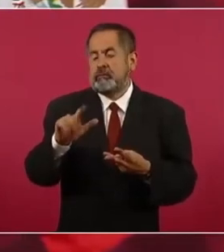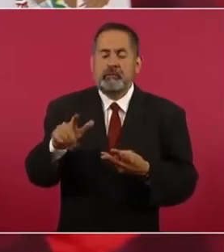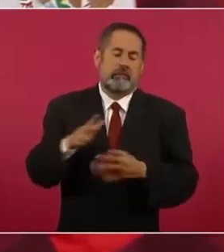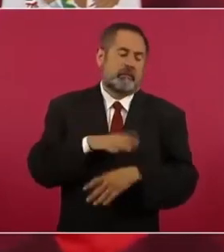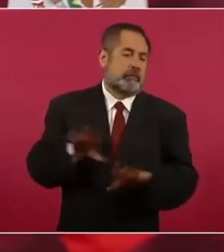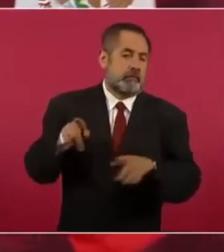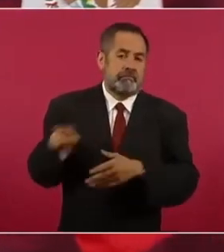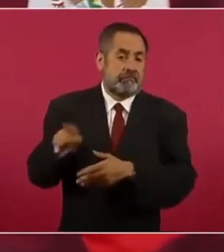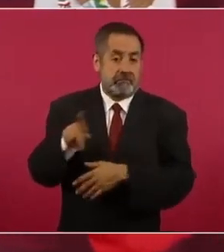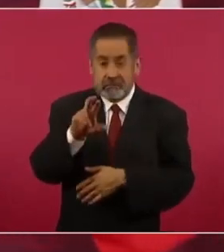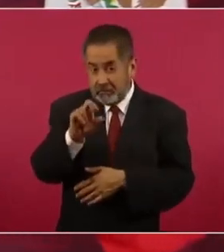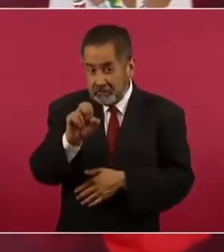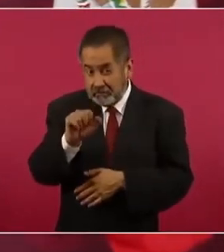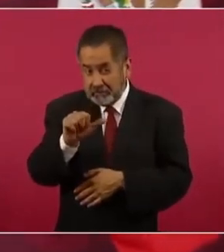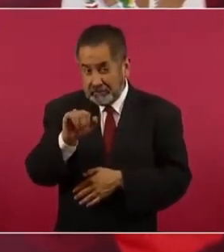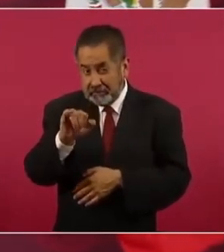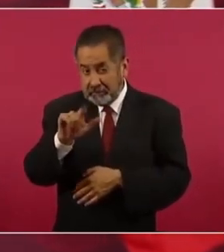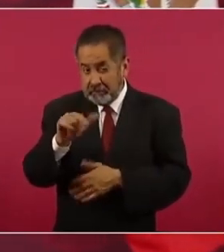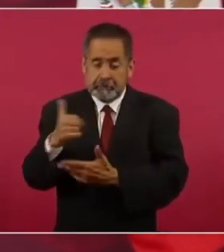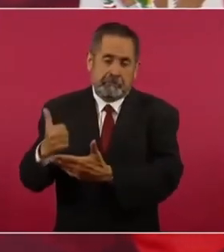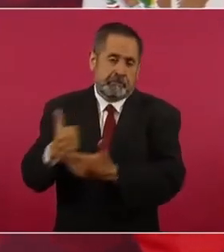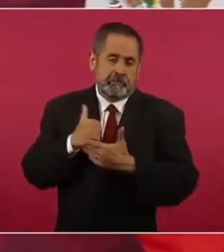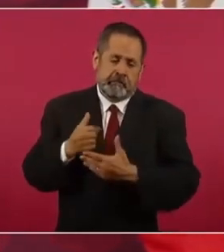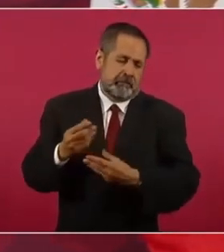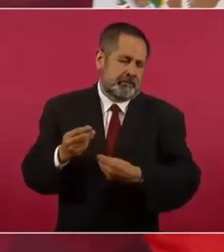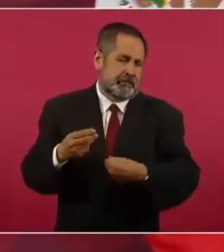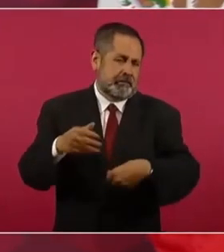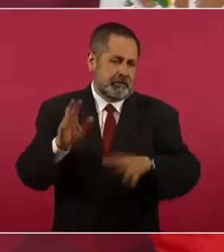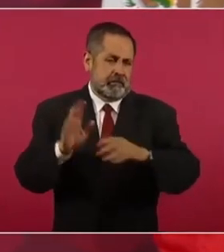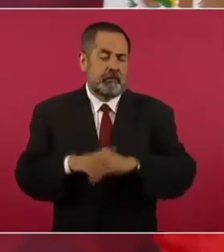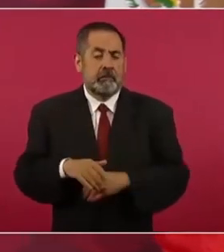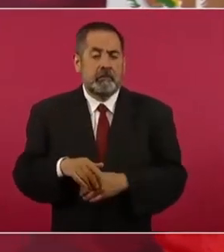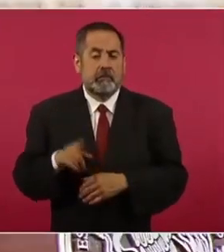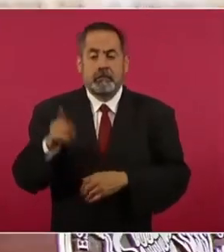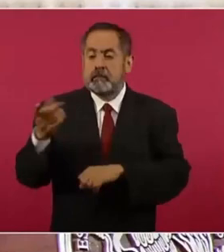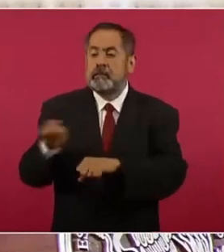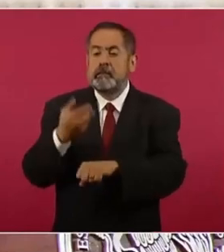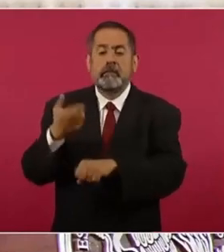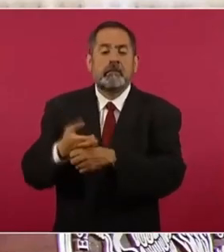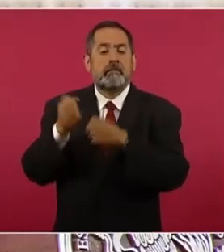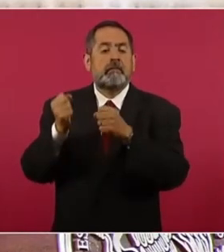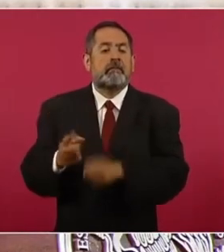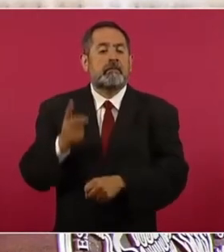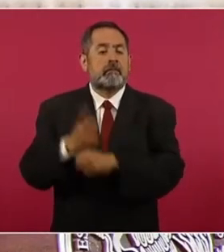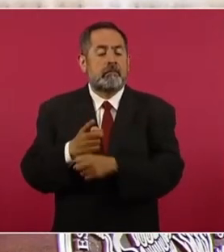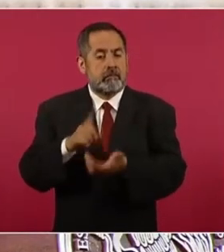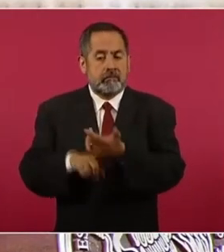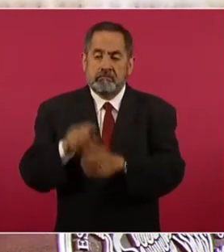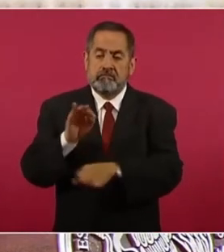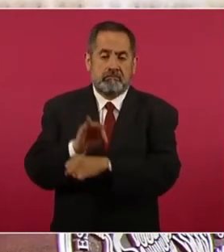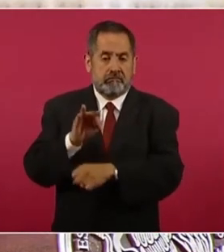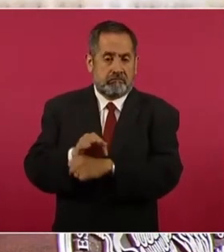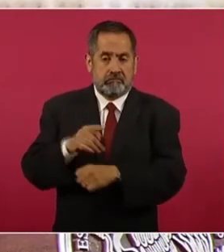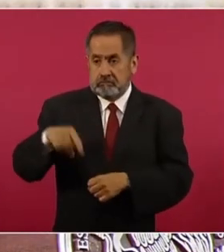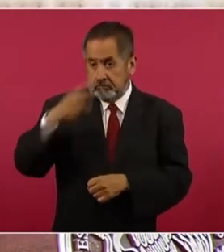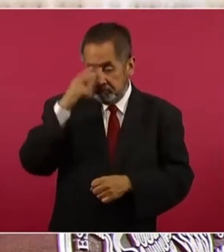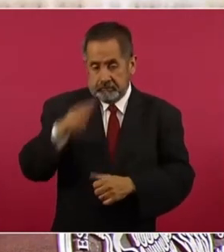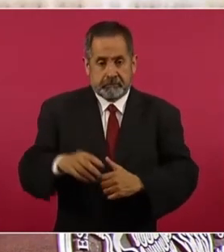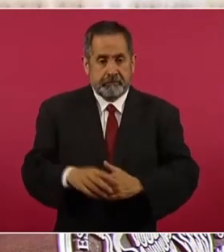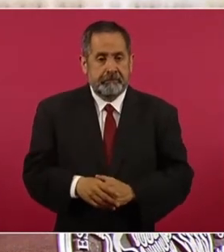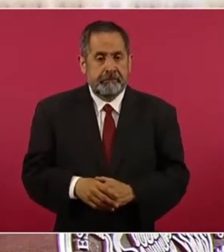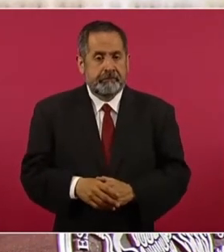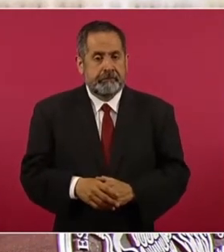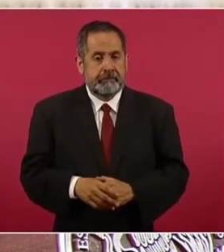me ayuda muchísimo, mucho, mucho, mucho. La secretaria de Seguridad Pública y Protección Ciudadana,